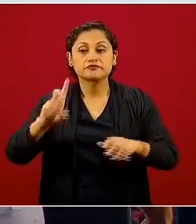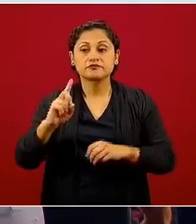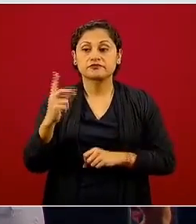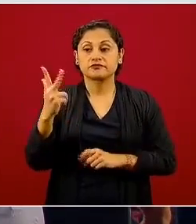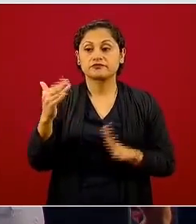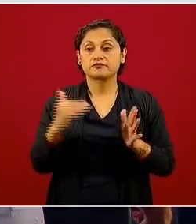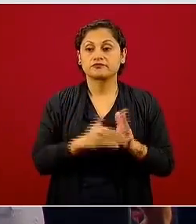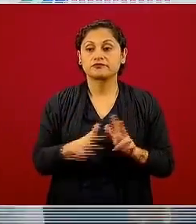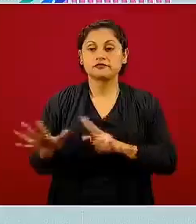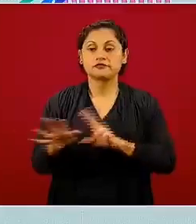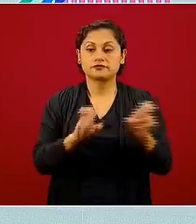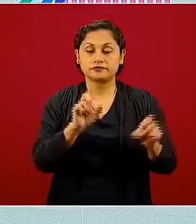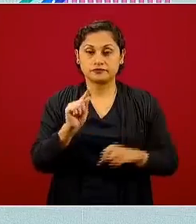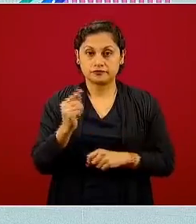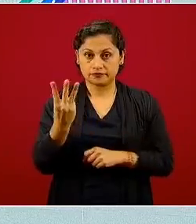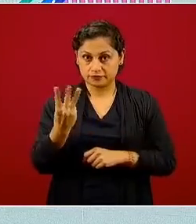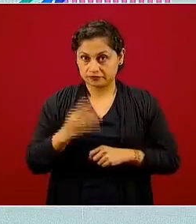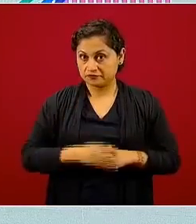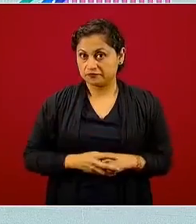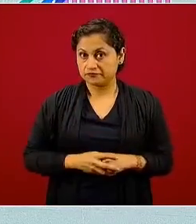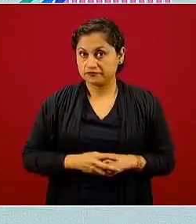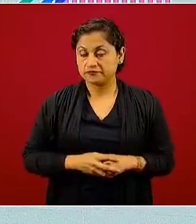38.773 casos.